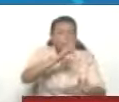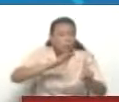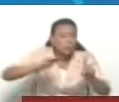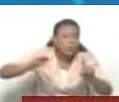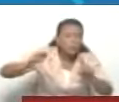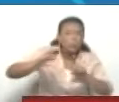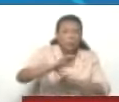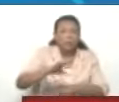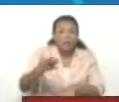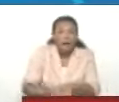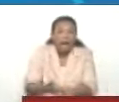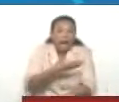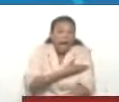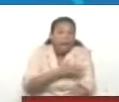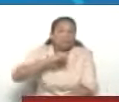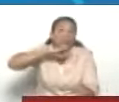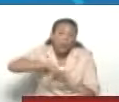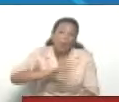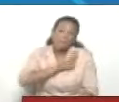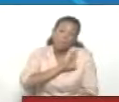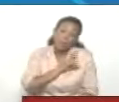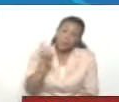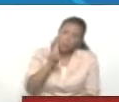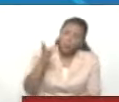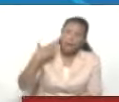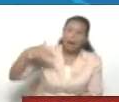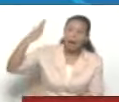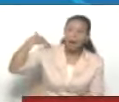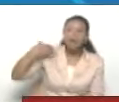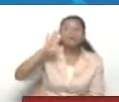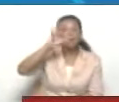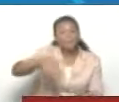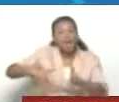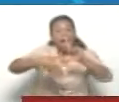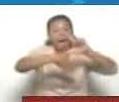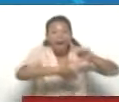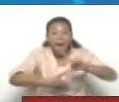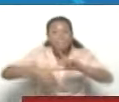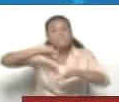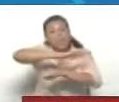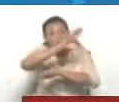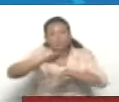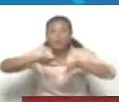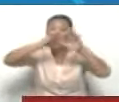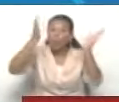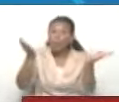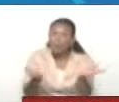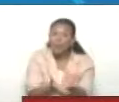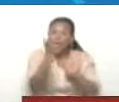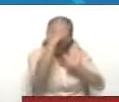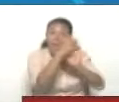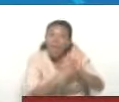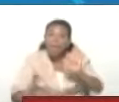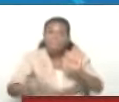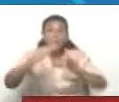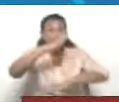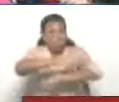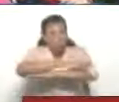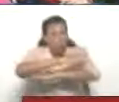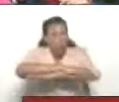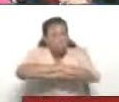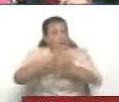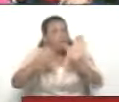cultural que se haya conocido en la historia de nuestro país y de América Latina y el mundo. Estamos dando ejemplo